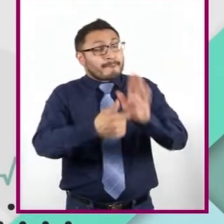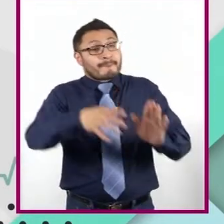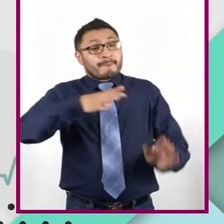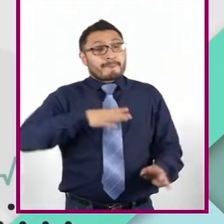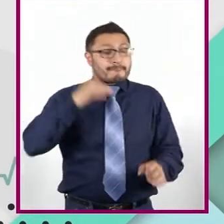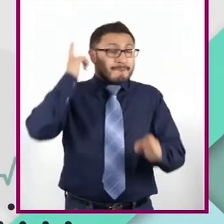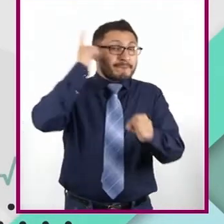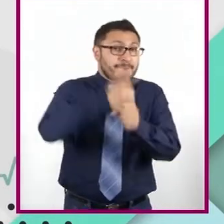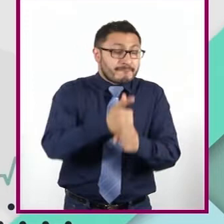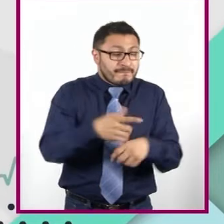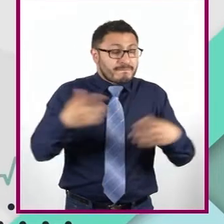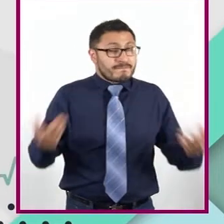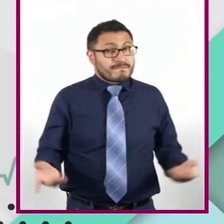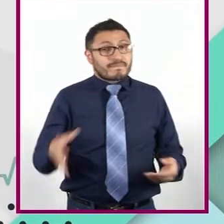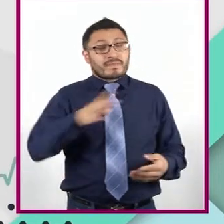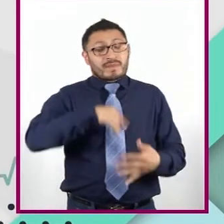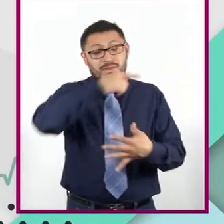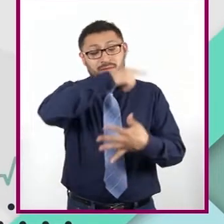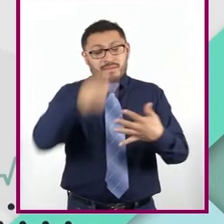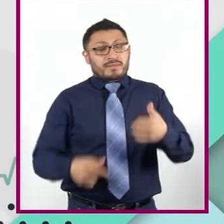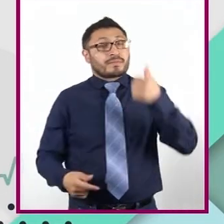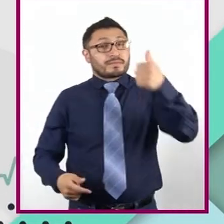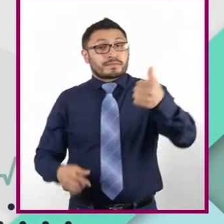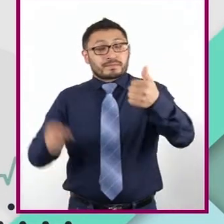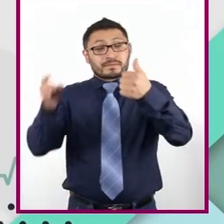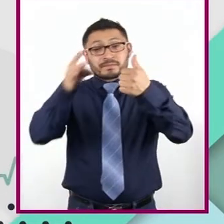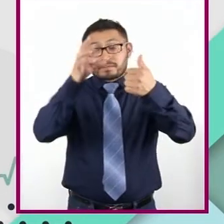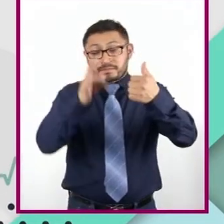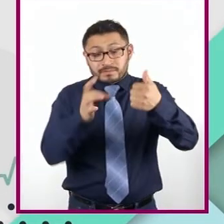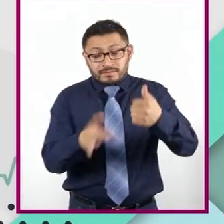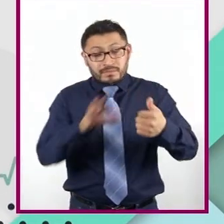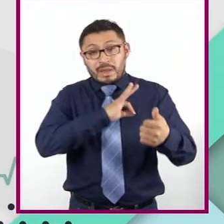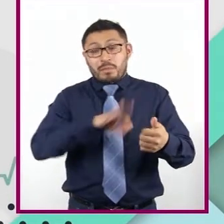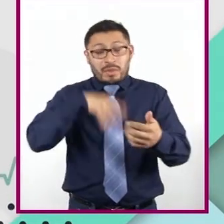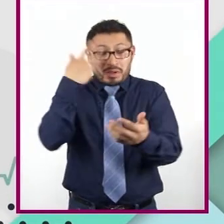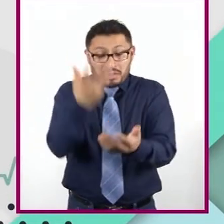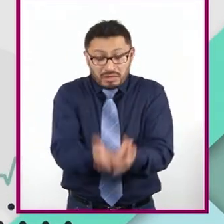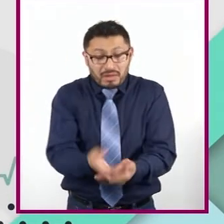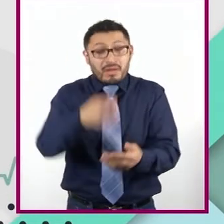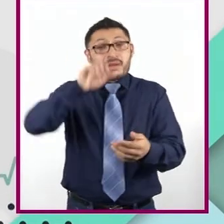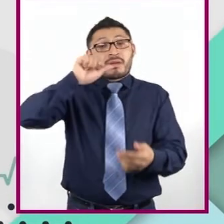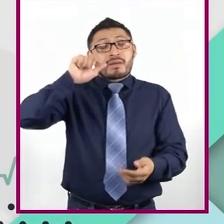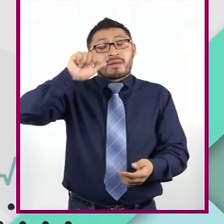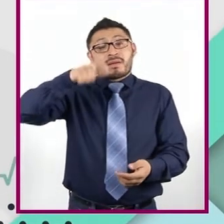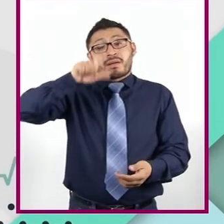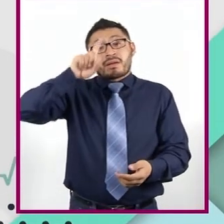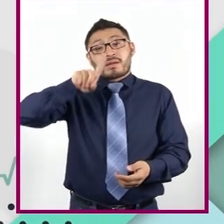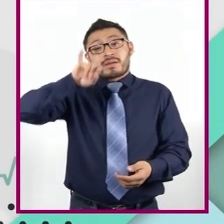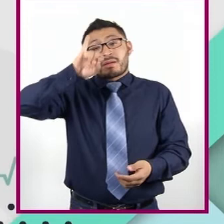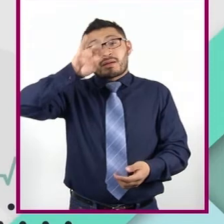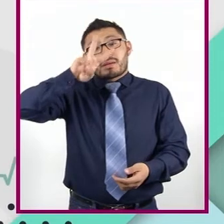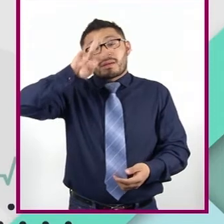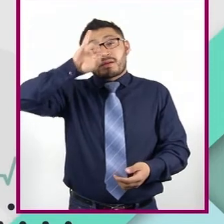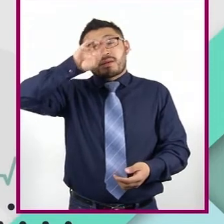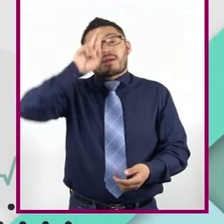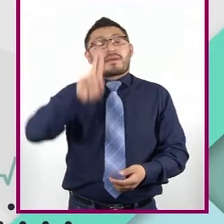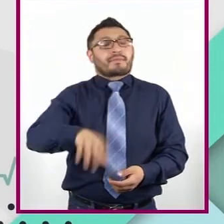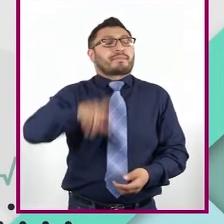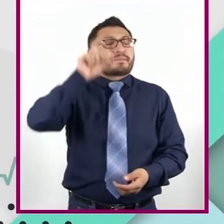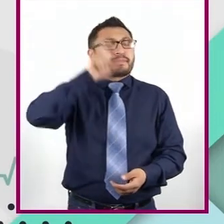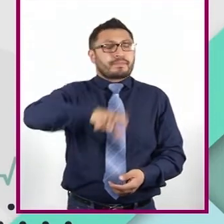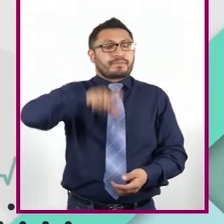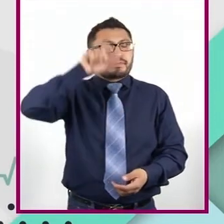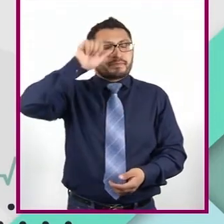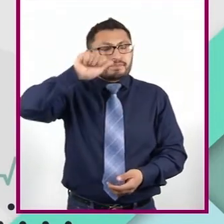damos cuenta que hay 6 eventos en los que se puede caer águila con alguno de los números del dado y otros